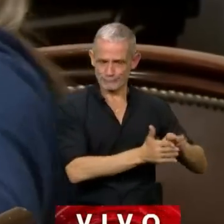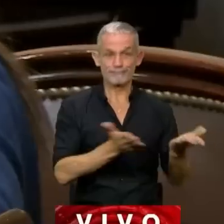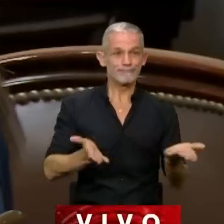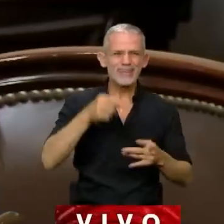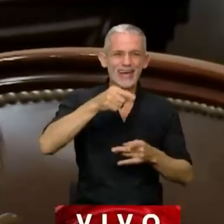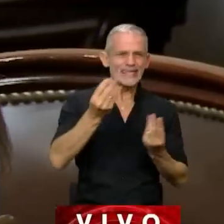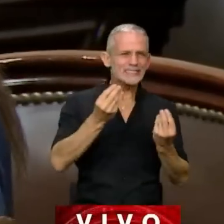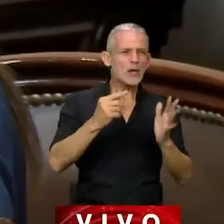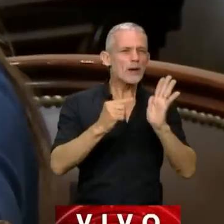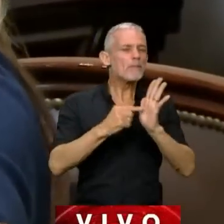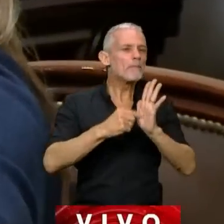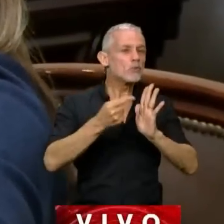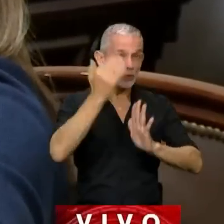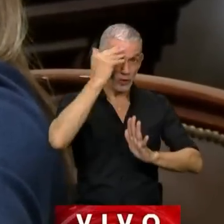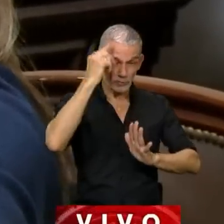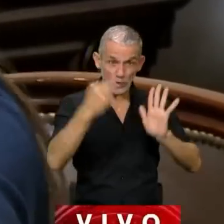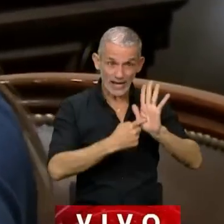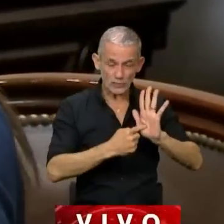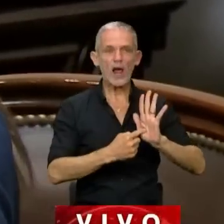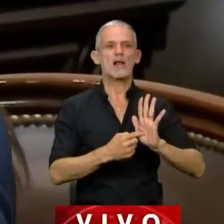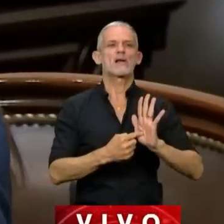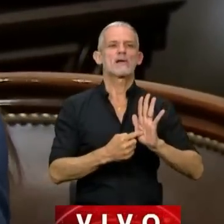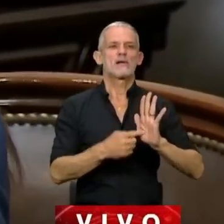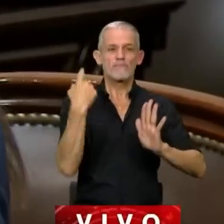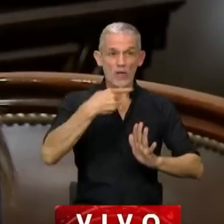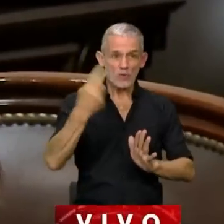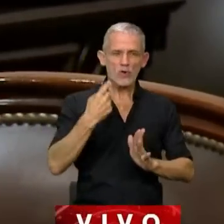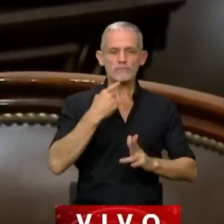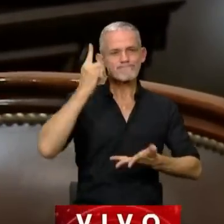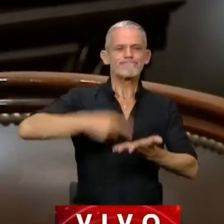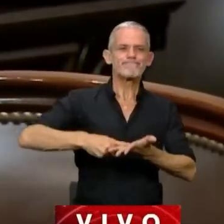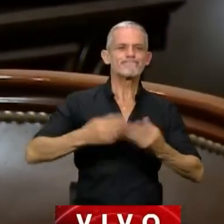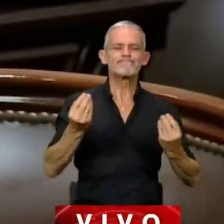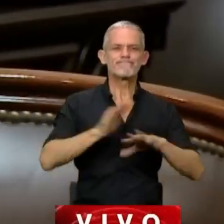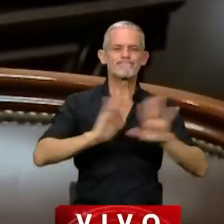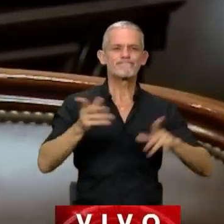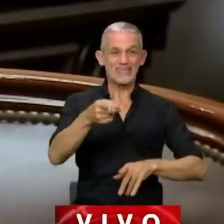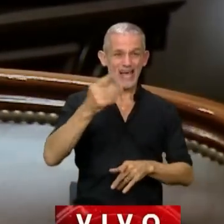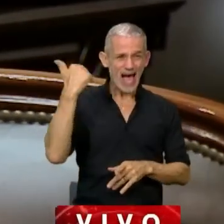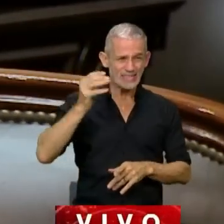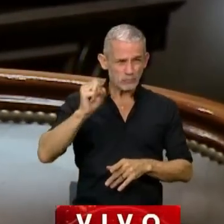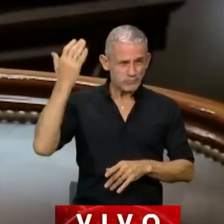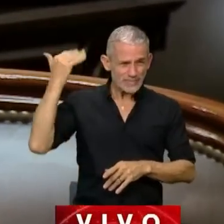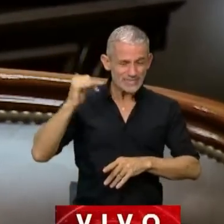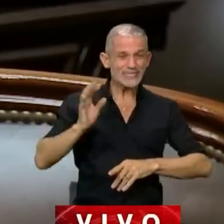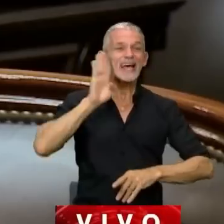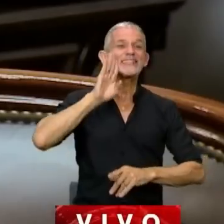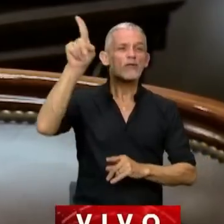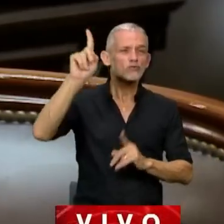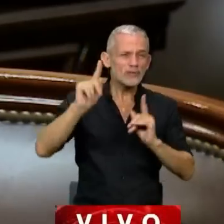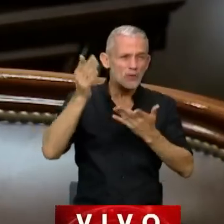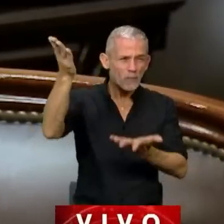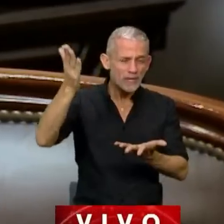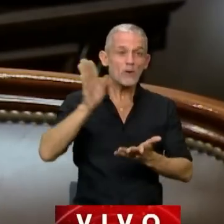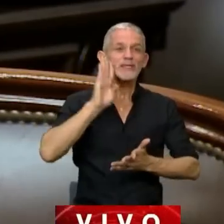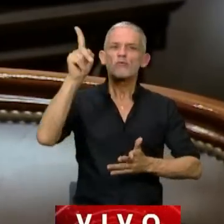En ese resquicio, señor presidente, es que nosotros decidimos, al igual que ya ocurría en los Estados Unidos,